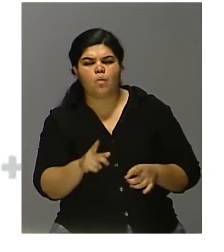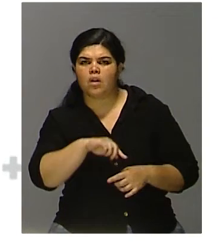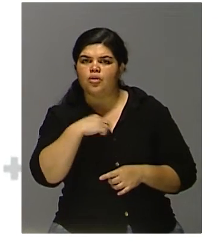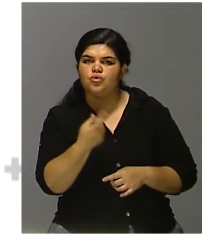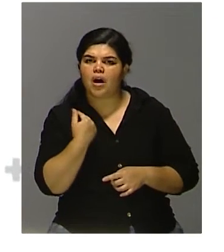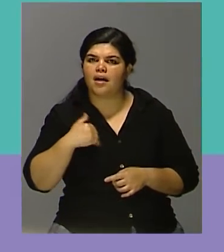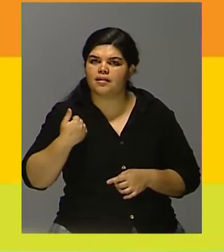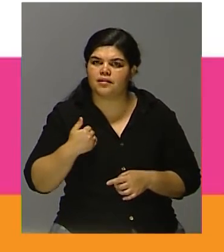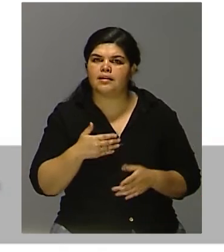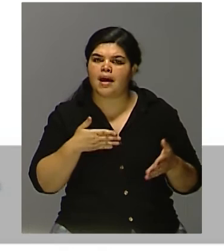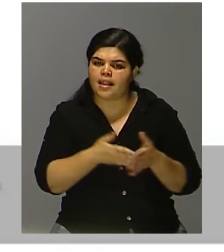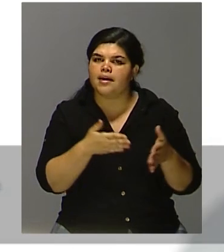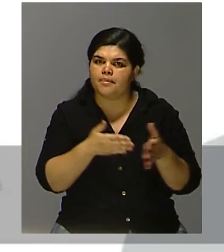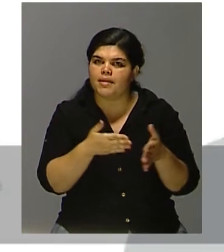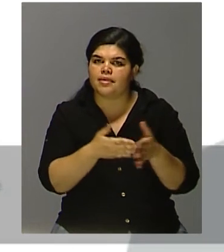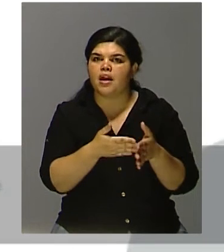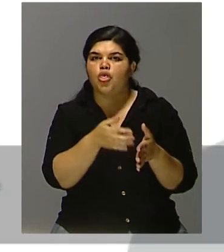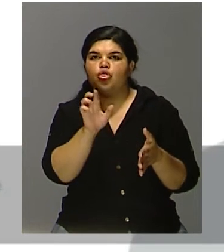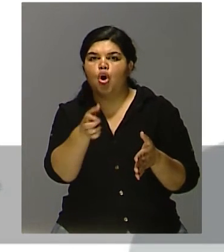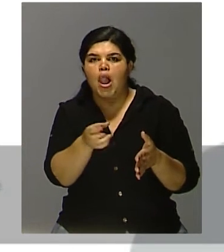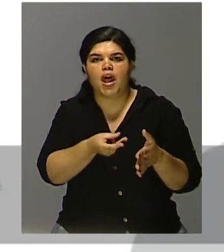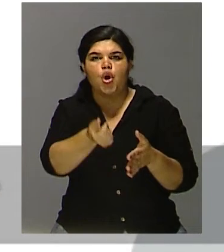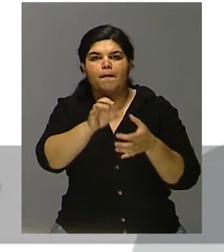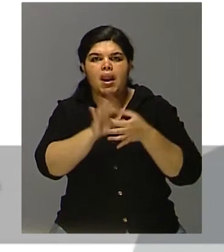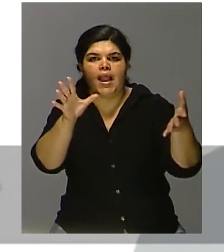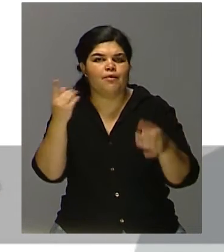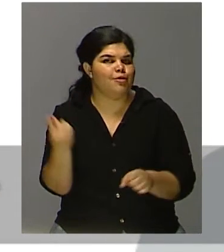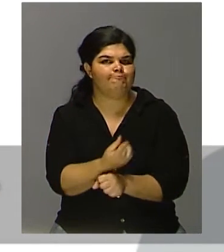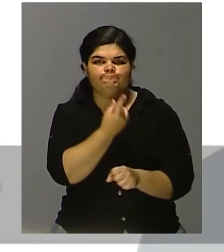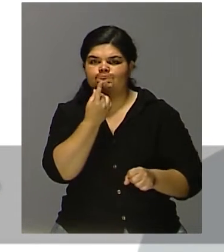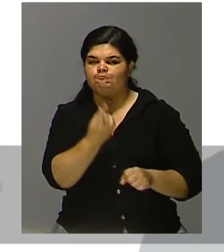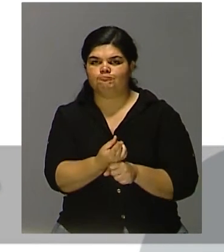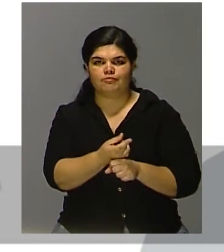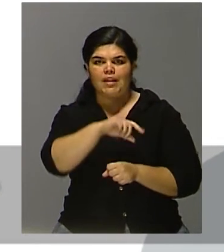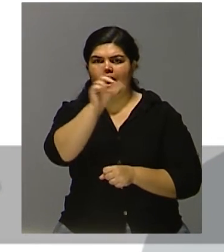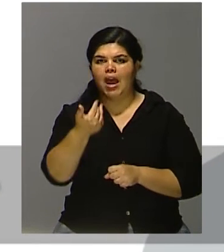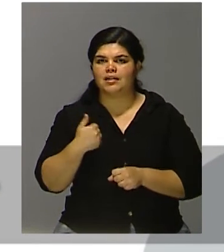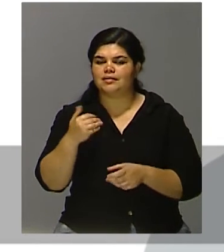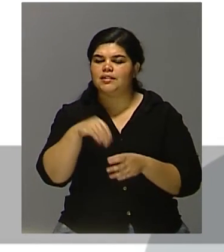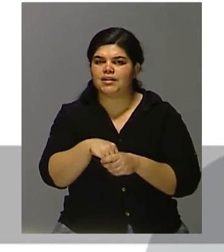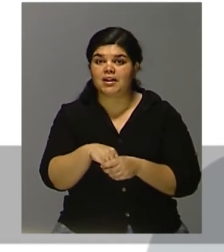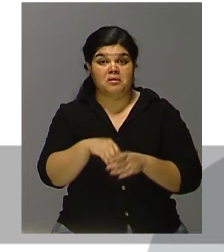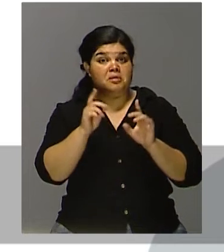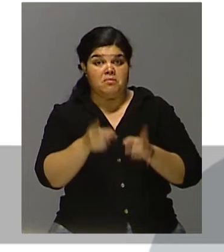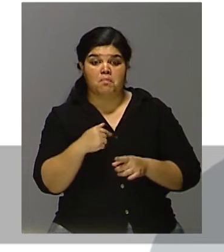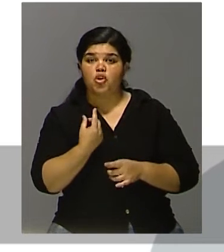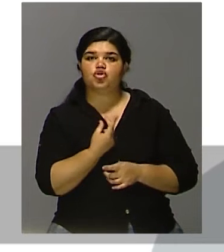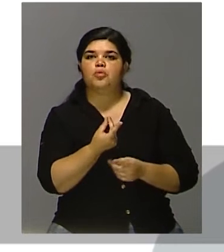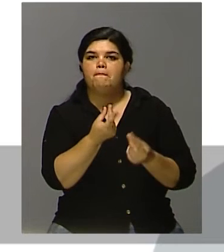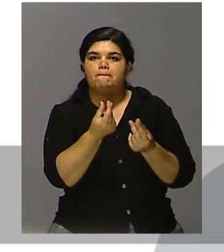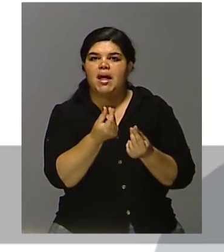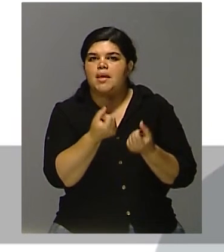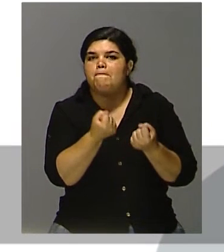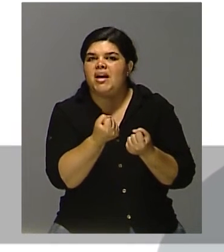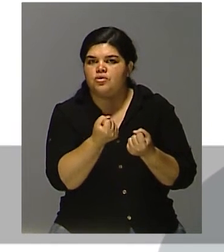dólares en el mercado formal hoy en la Argentina, y poniendo en valor el peso argentino, el peso que tenemos nosotros, ¿se